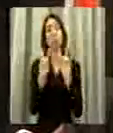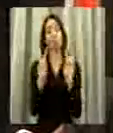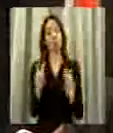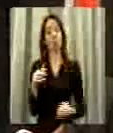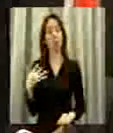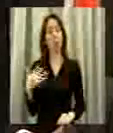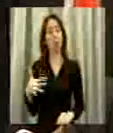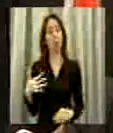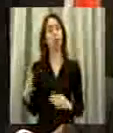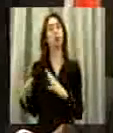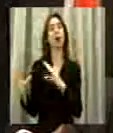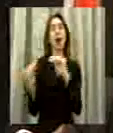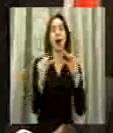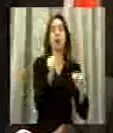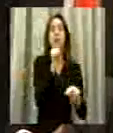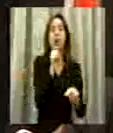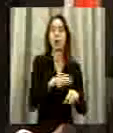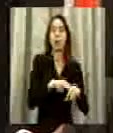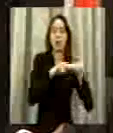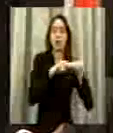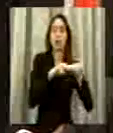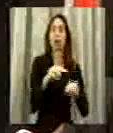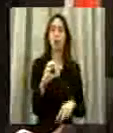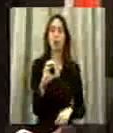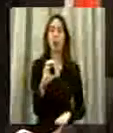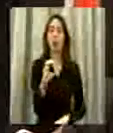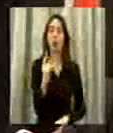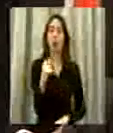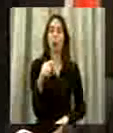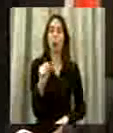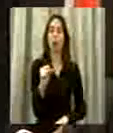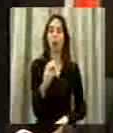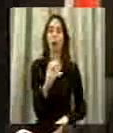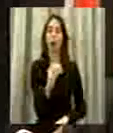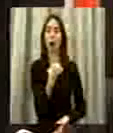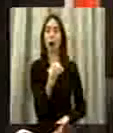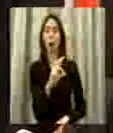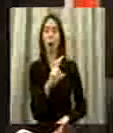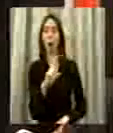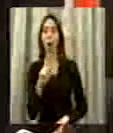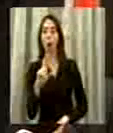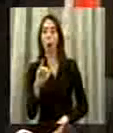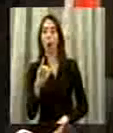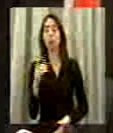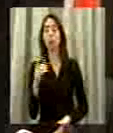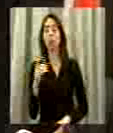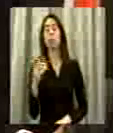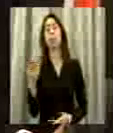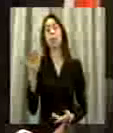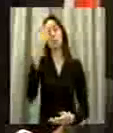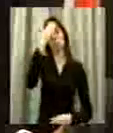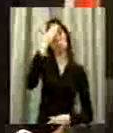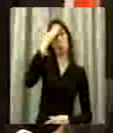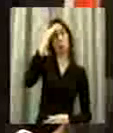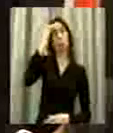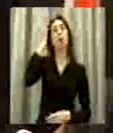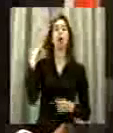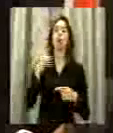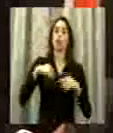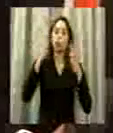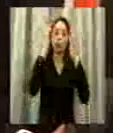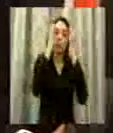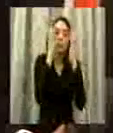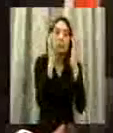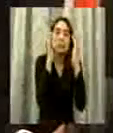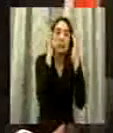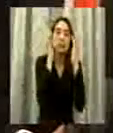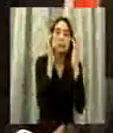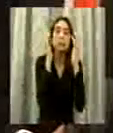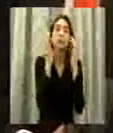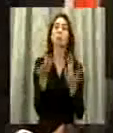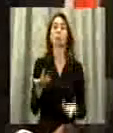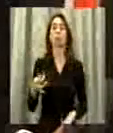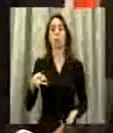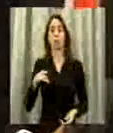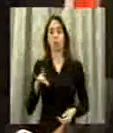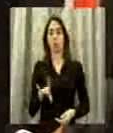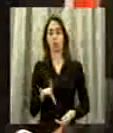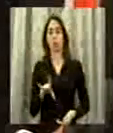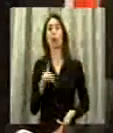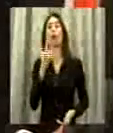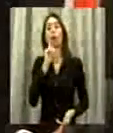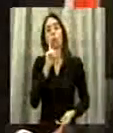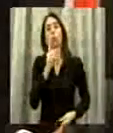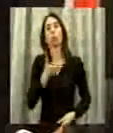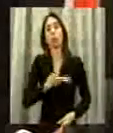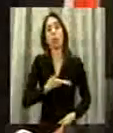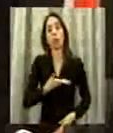porque hemos hablado del déficit de cuenta corriente. Este es un tema que ha preocupado, que nos ocupa, y ciertamente Chile experimenta